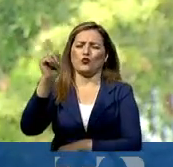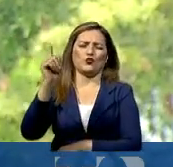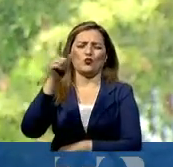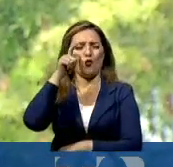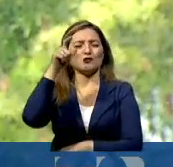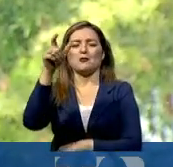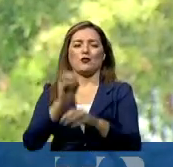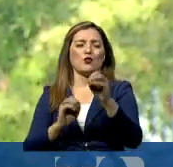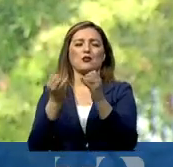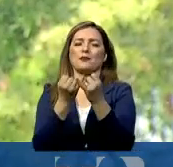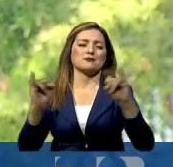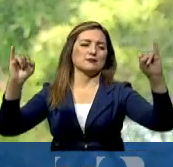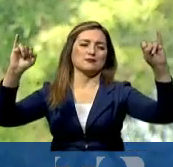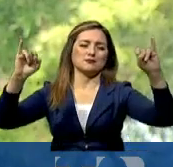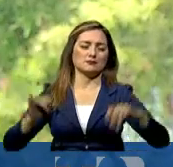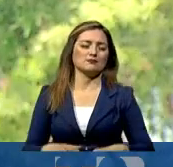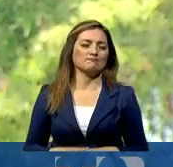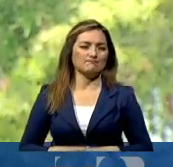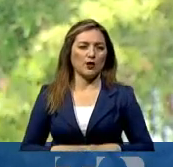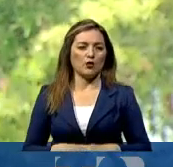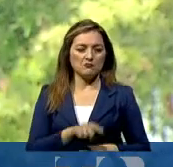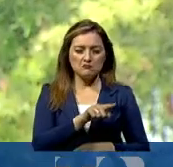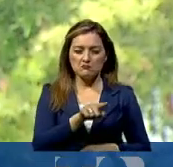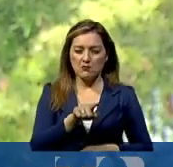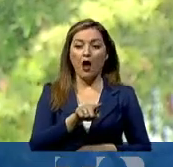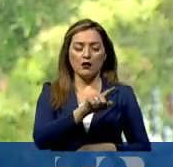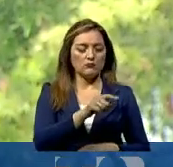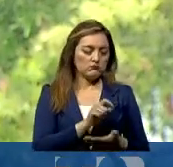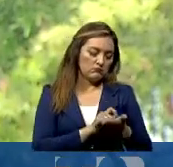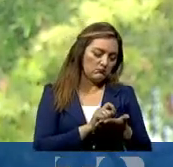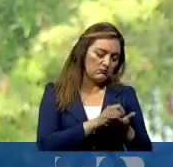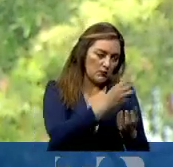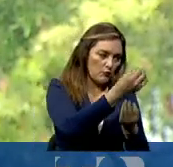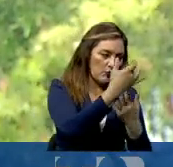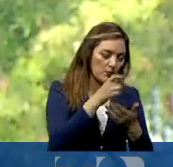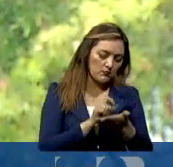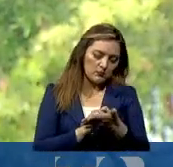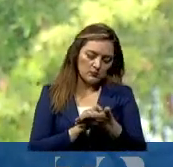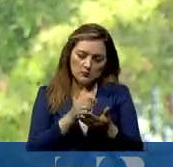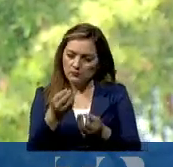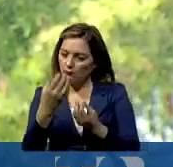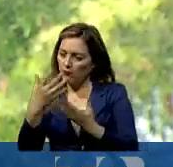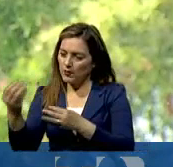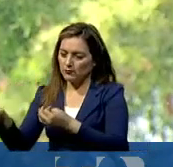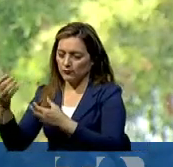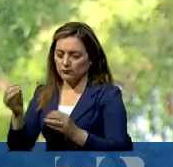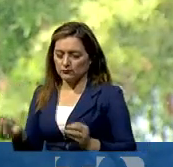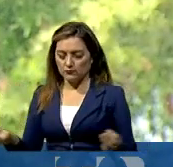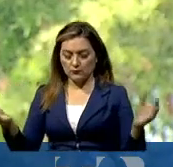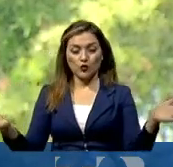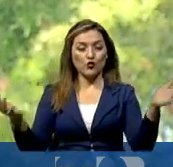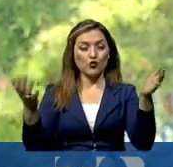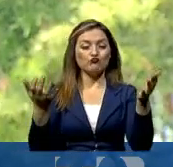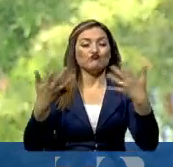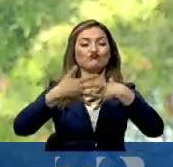pero va a presentar los informes y obviamente de esa recomendación es que no son vinculantes